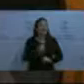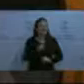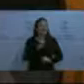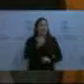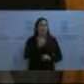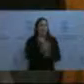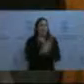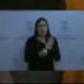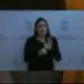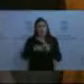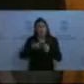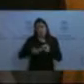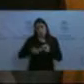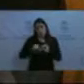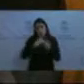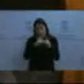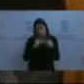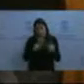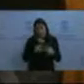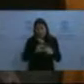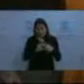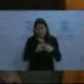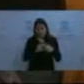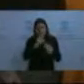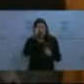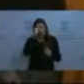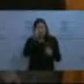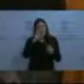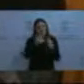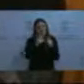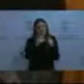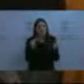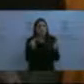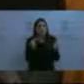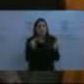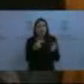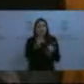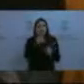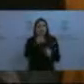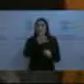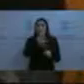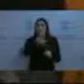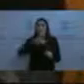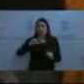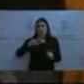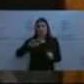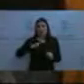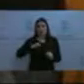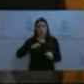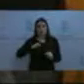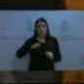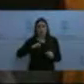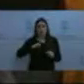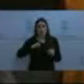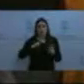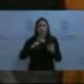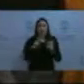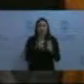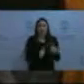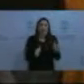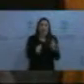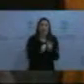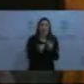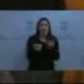otro dato importante de Asturias. Creo que Asturias es la comunidad autónoma que tiene menos limbo de dependencia, es decir, hay